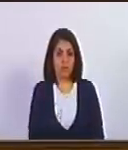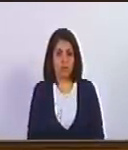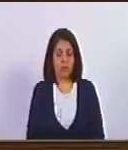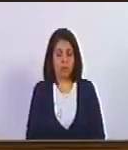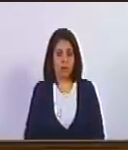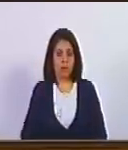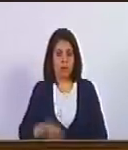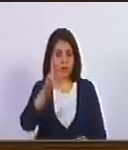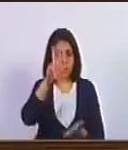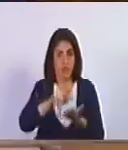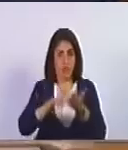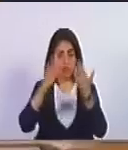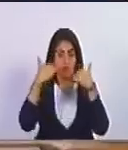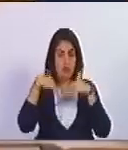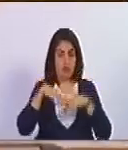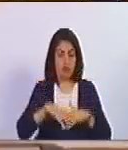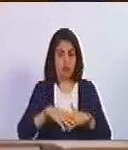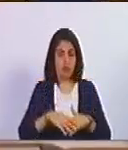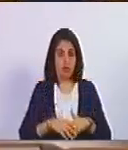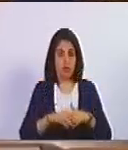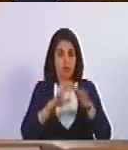Queda aprobado. Siguiente.